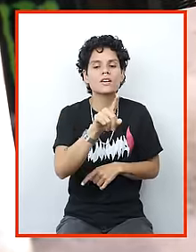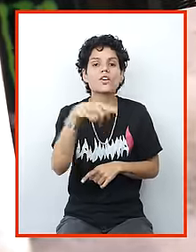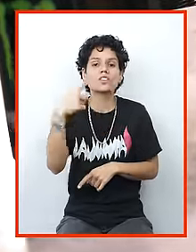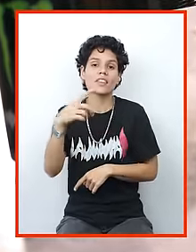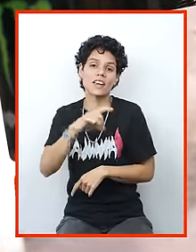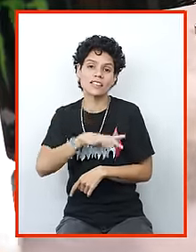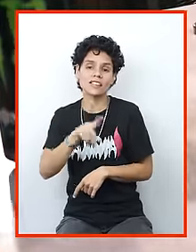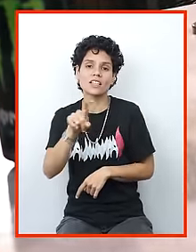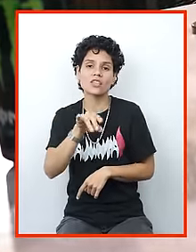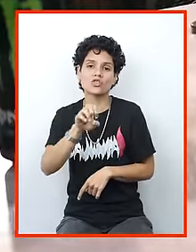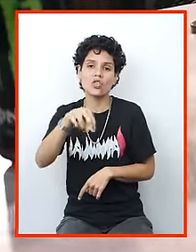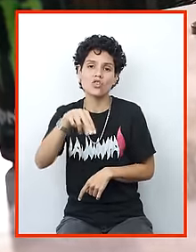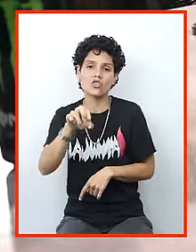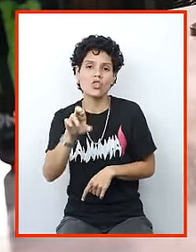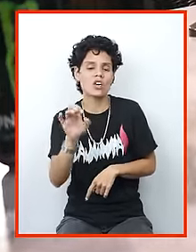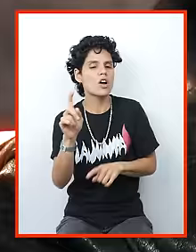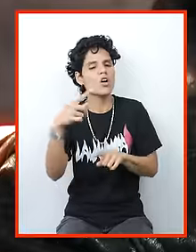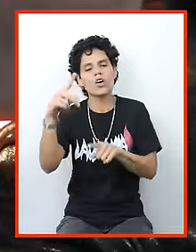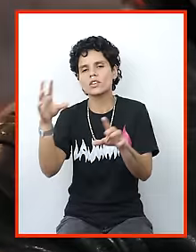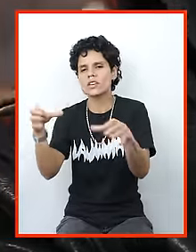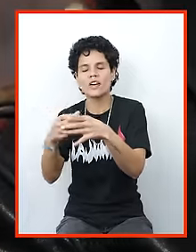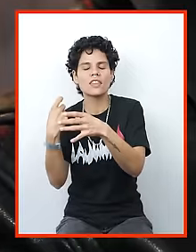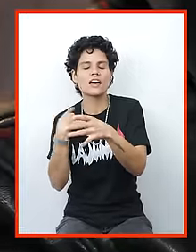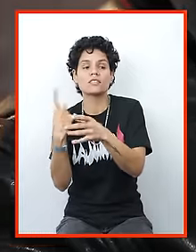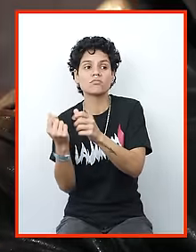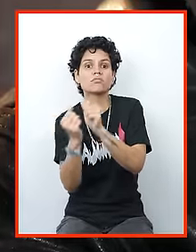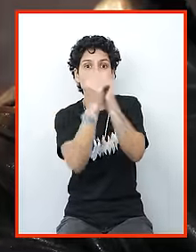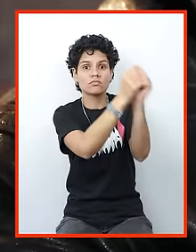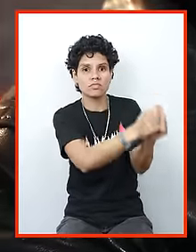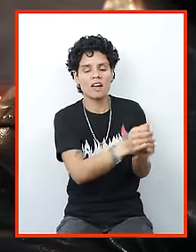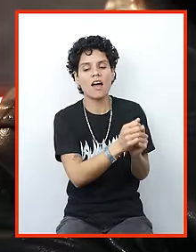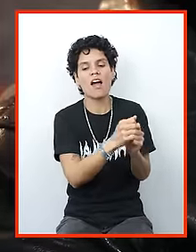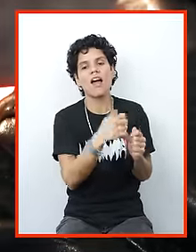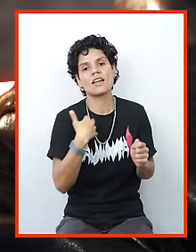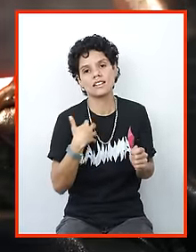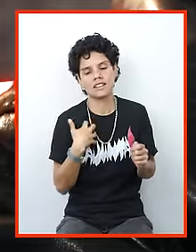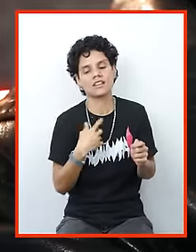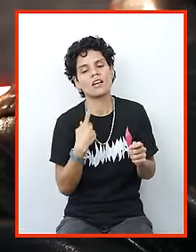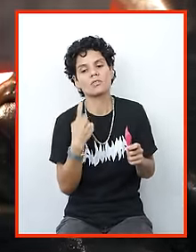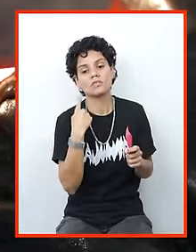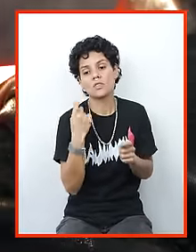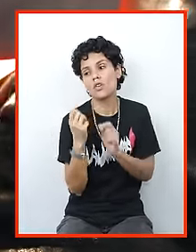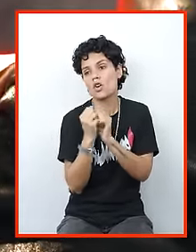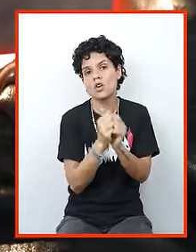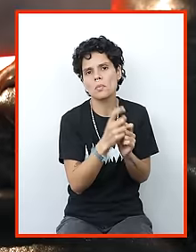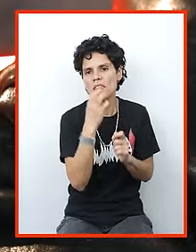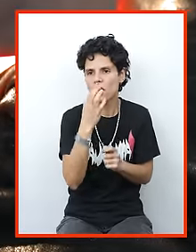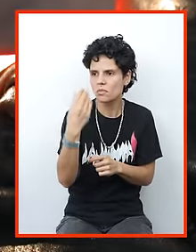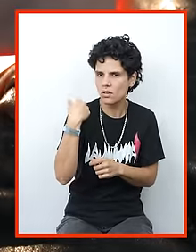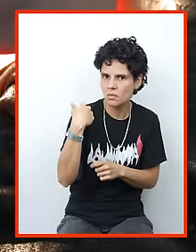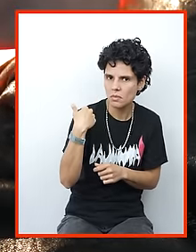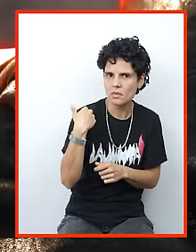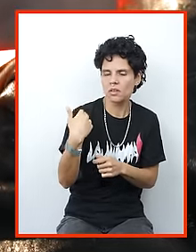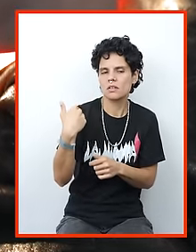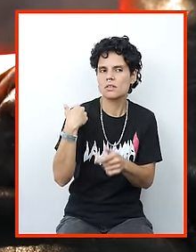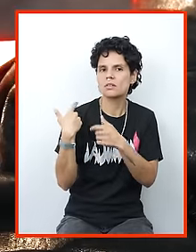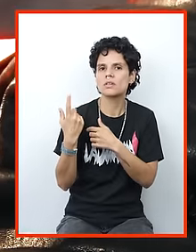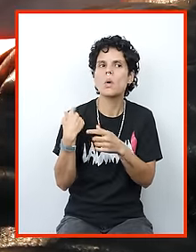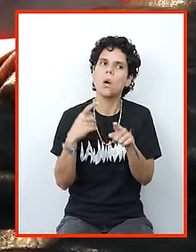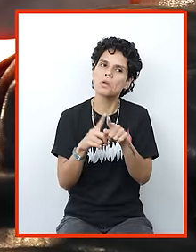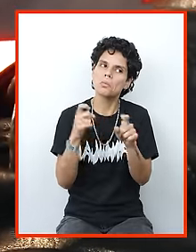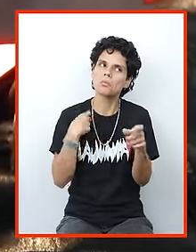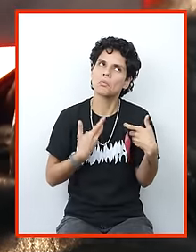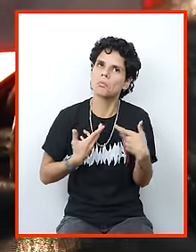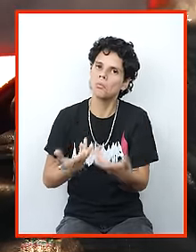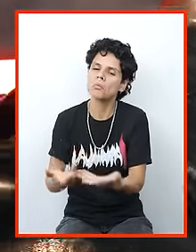mítico de Chile, fue a Argentina y yo fui con el Chris Gómez, que es un amigo igual de Antofa que le está tirando el sonido a ellos. Y me dijo, oye, vamos a Argentina y yo